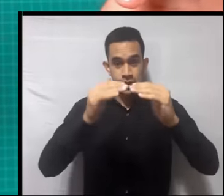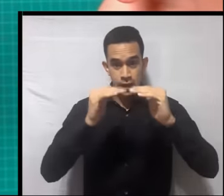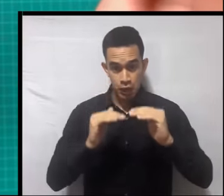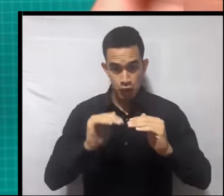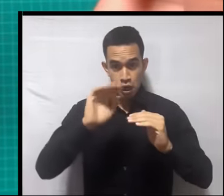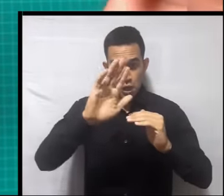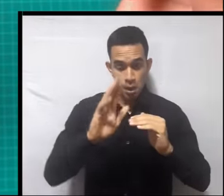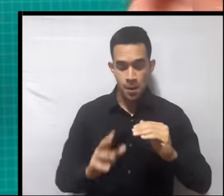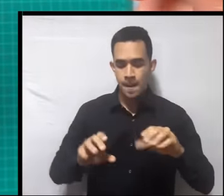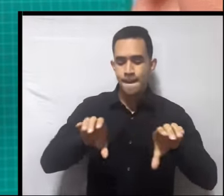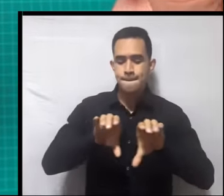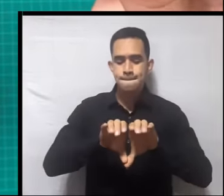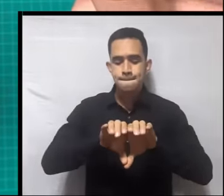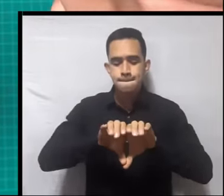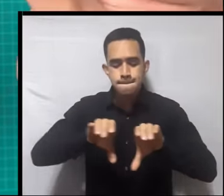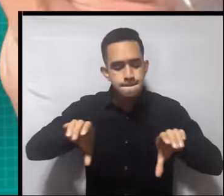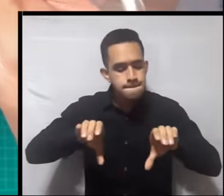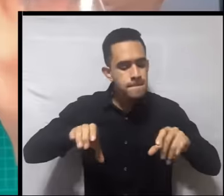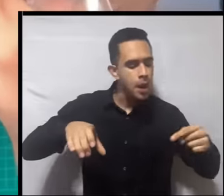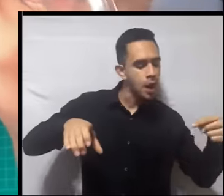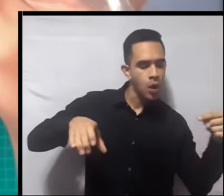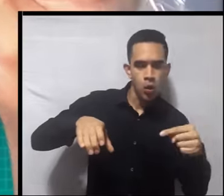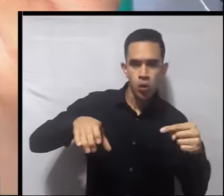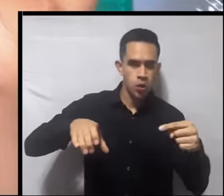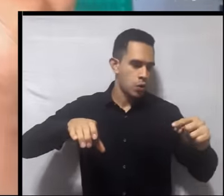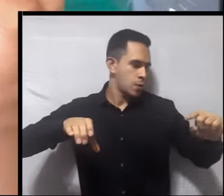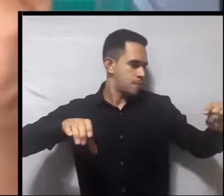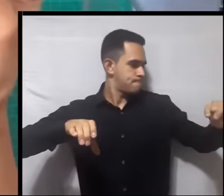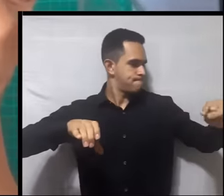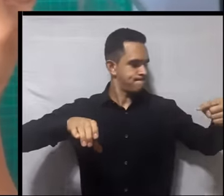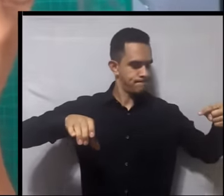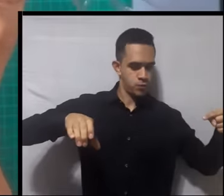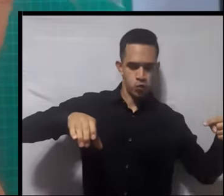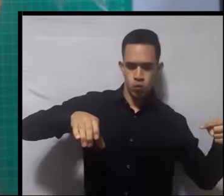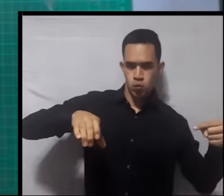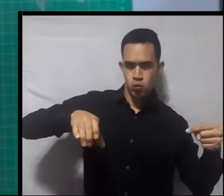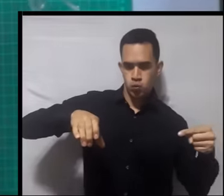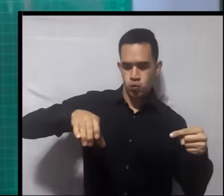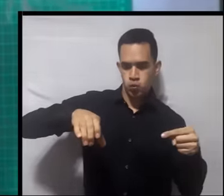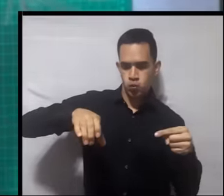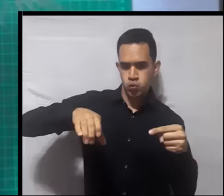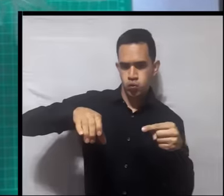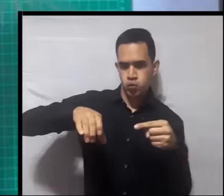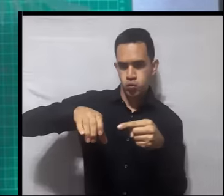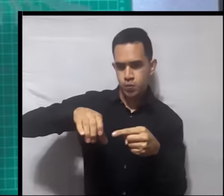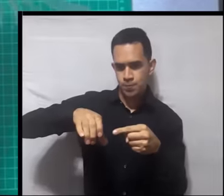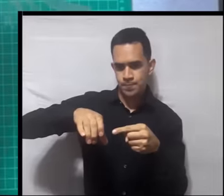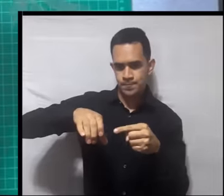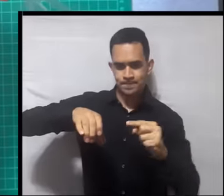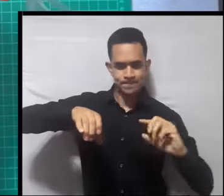Después introduciremos esta pieza por el agujero del carrito. El extremo del palillo